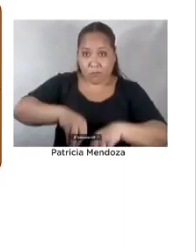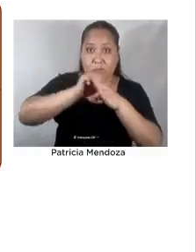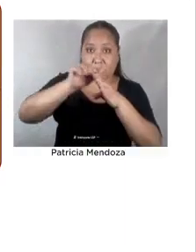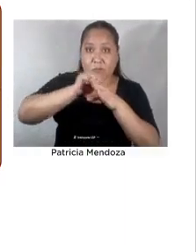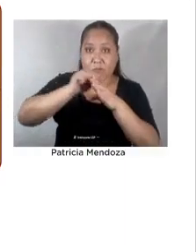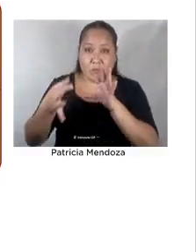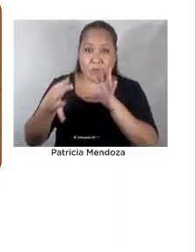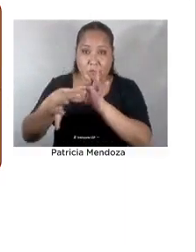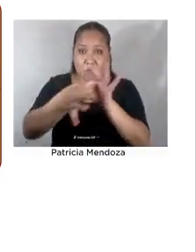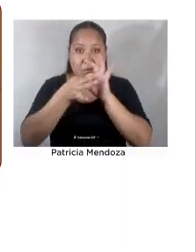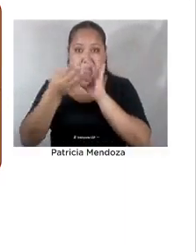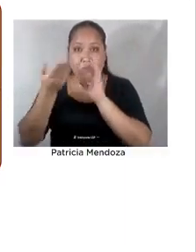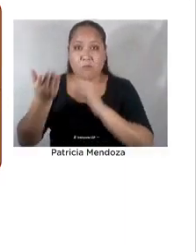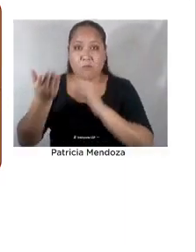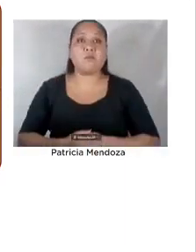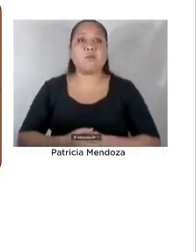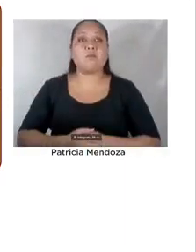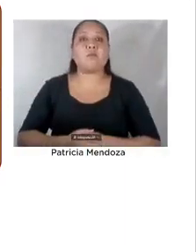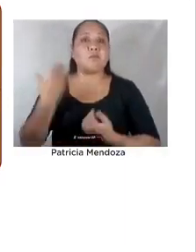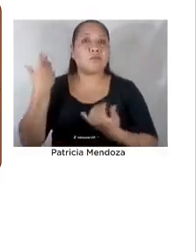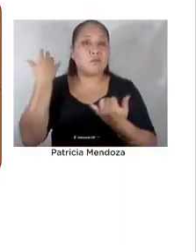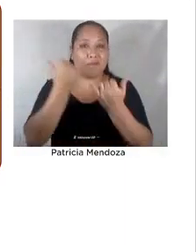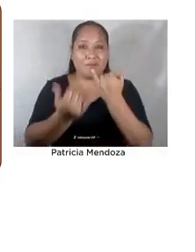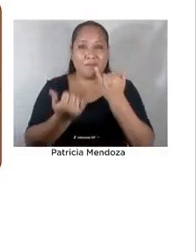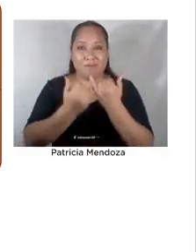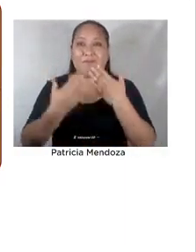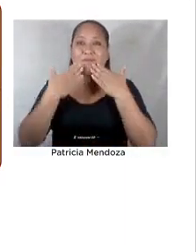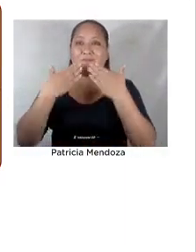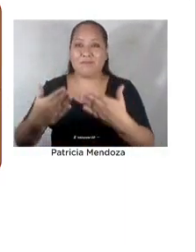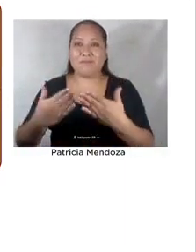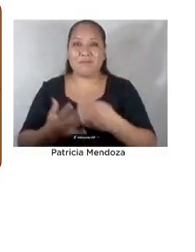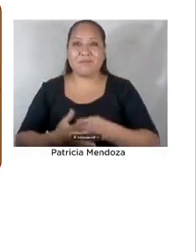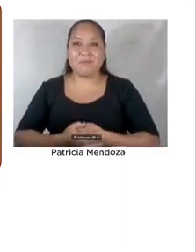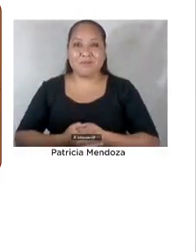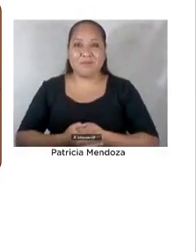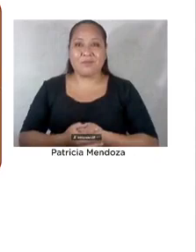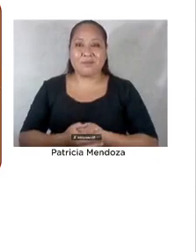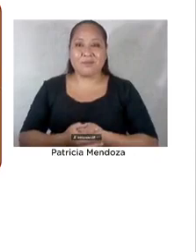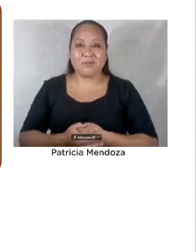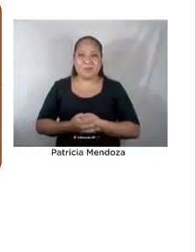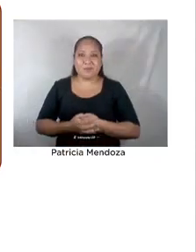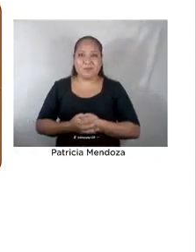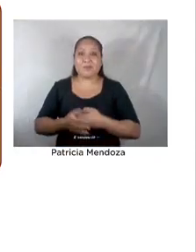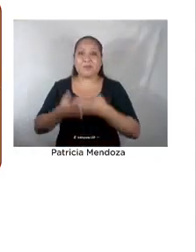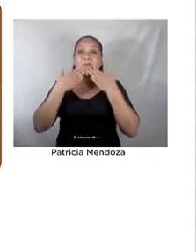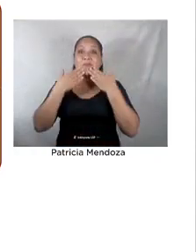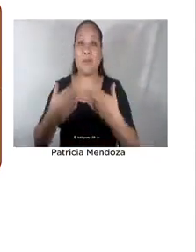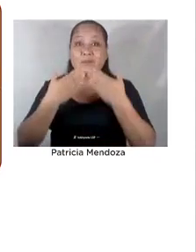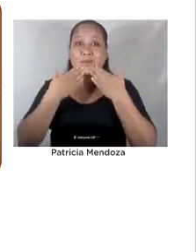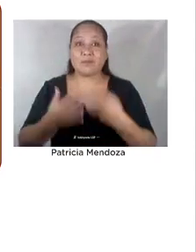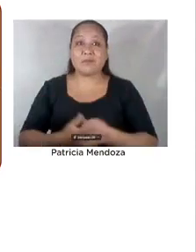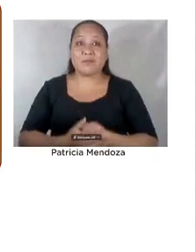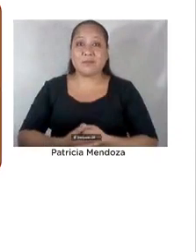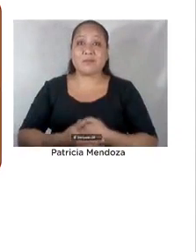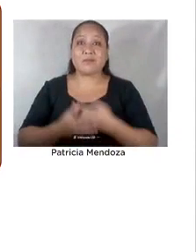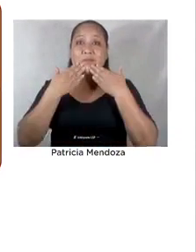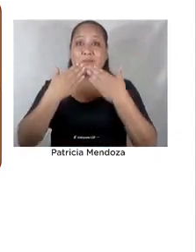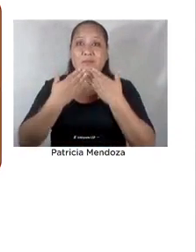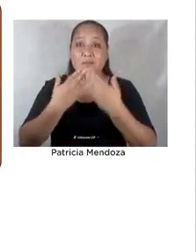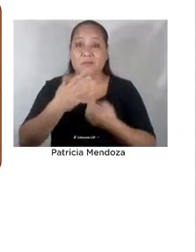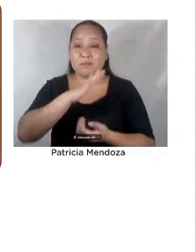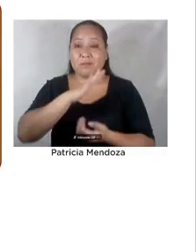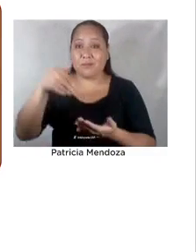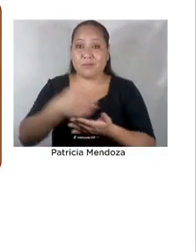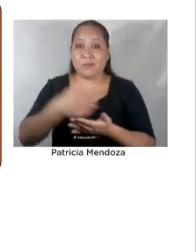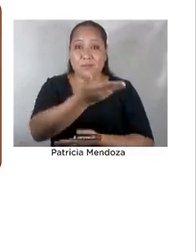estrecha relación. Con eso es todo. Muchas gracias. Muchas gracias a todos